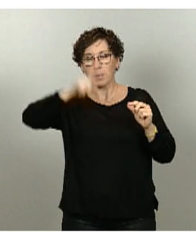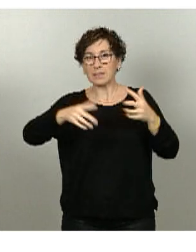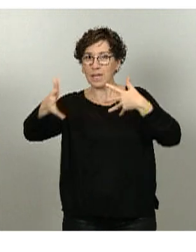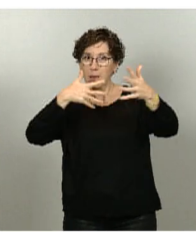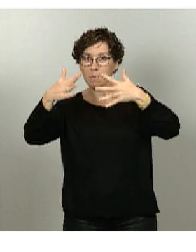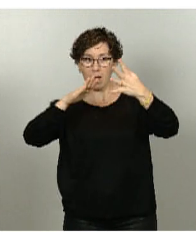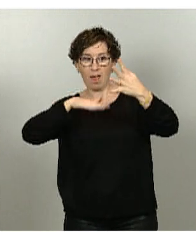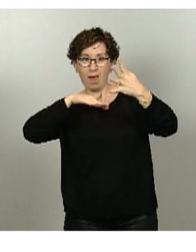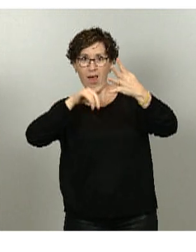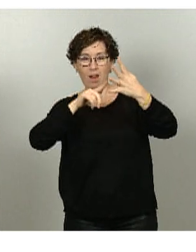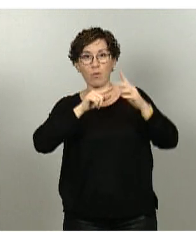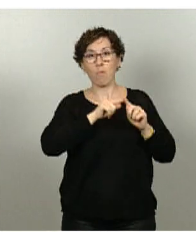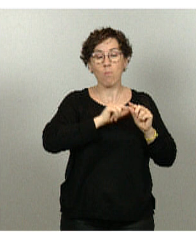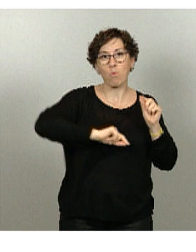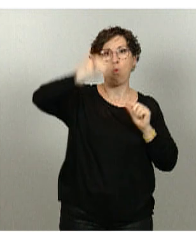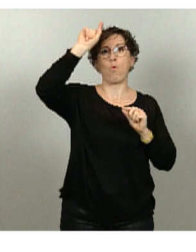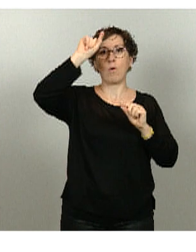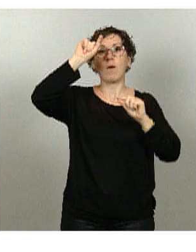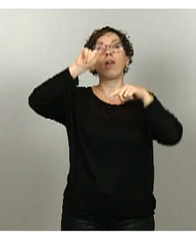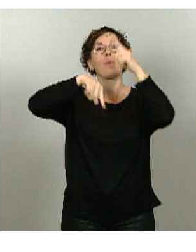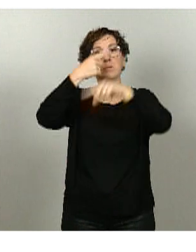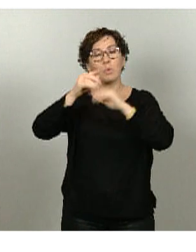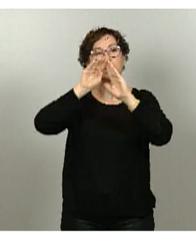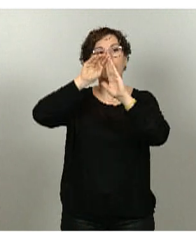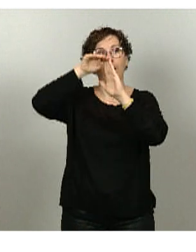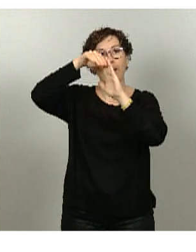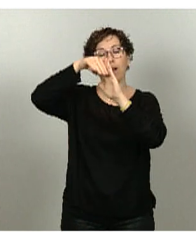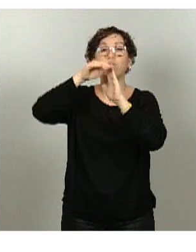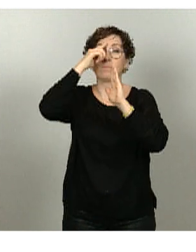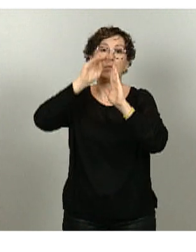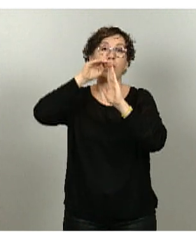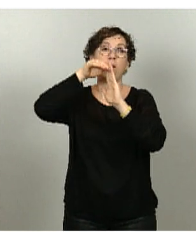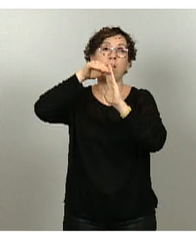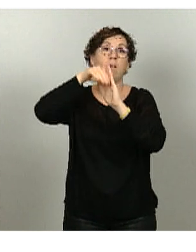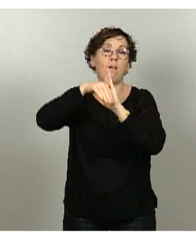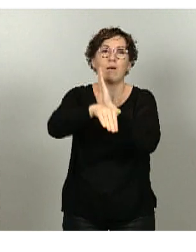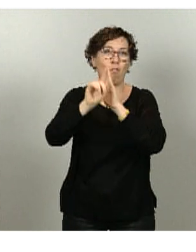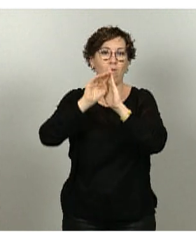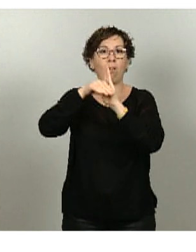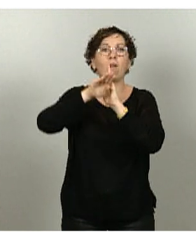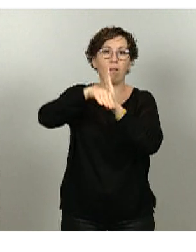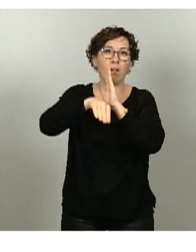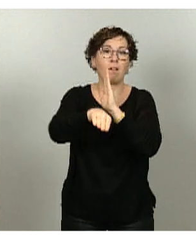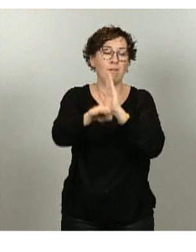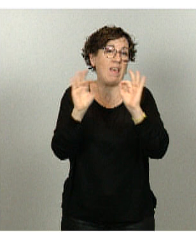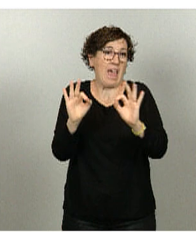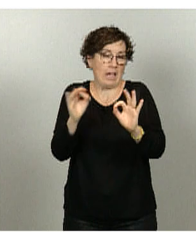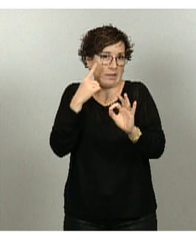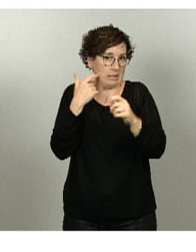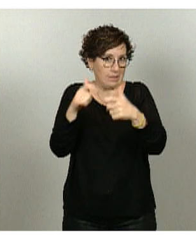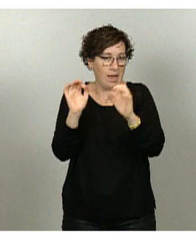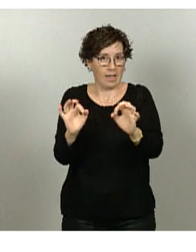va decayendo con algunas variabilidades típicas en la evolución de este tipo de pandemias, y vemos que ahora mismo estamos en una